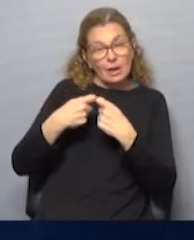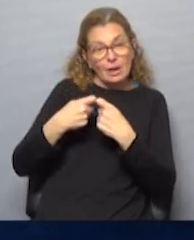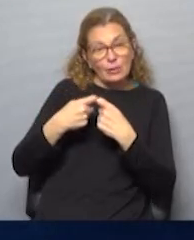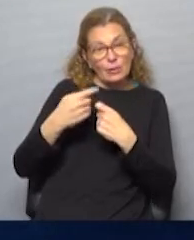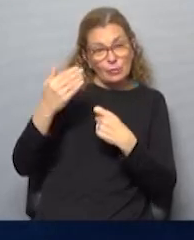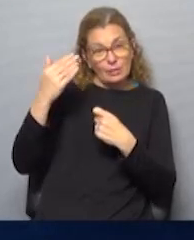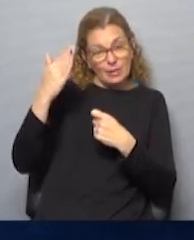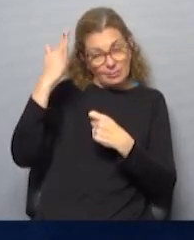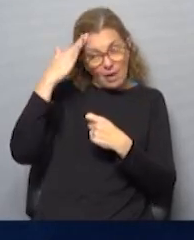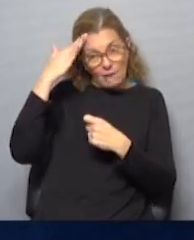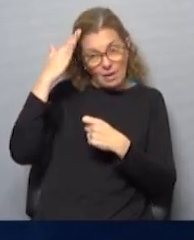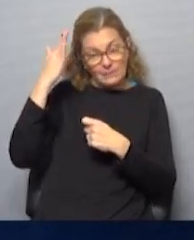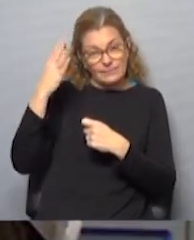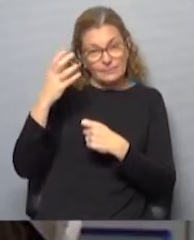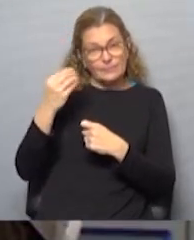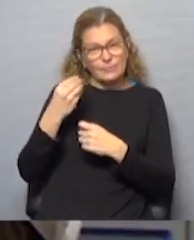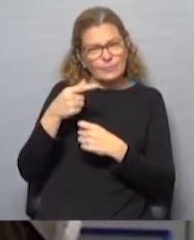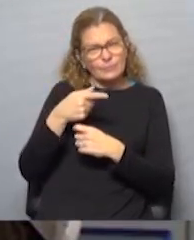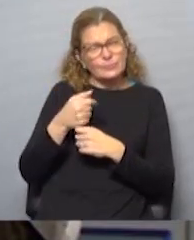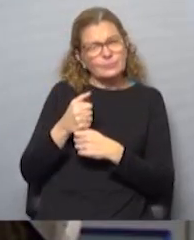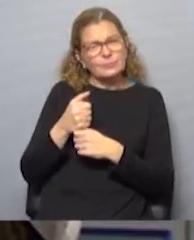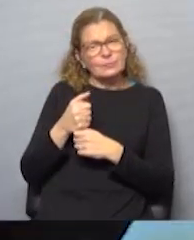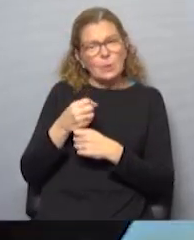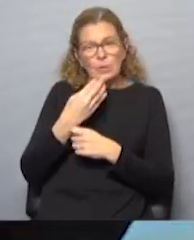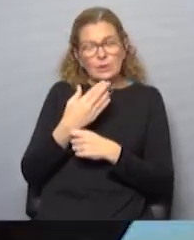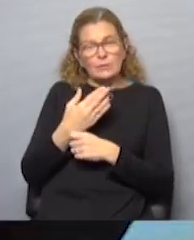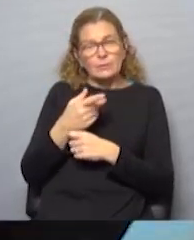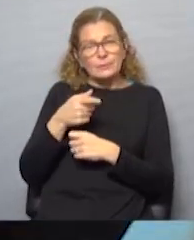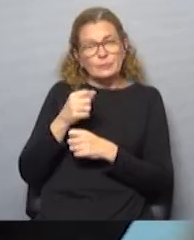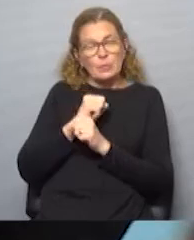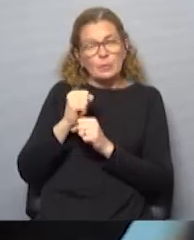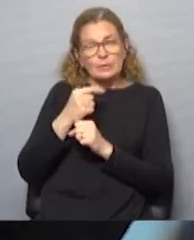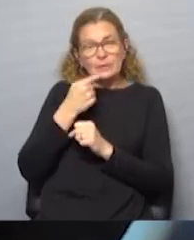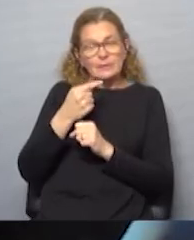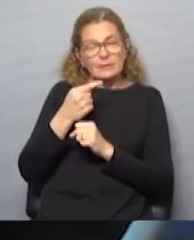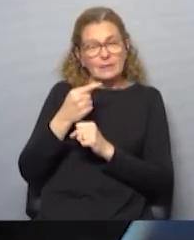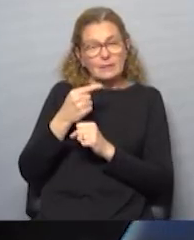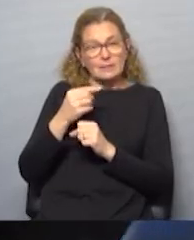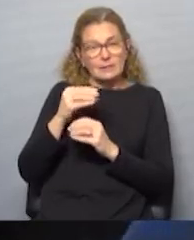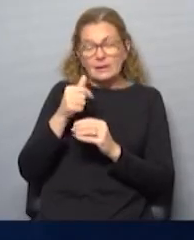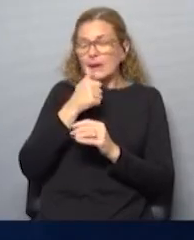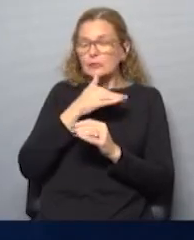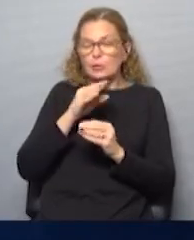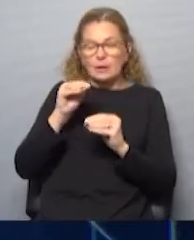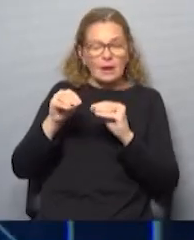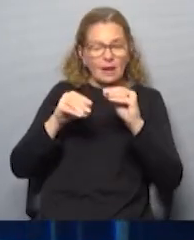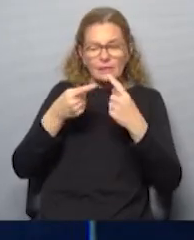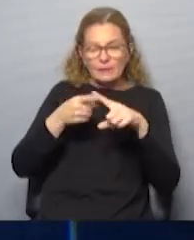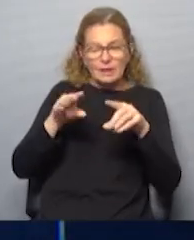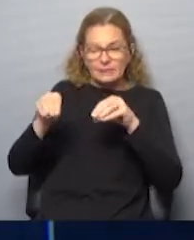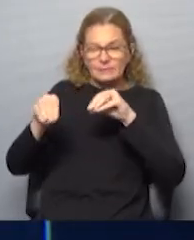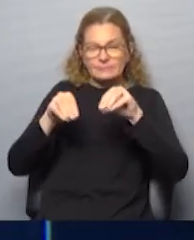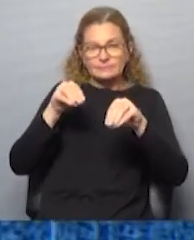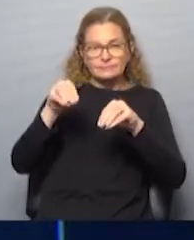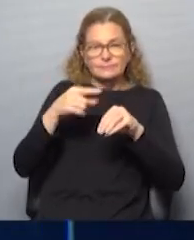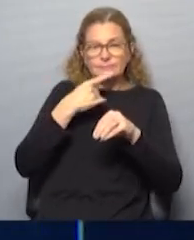conocimiento cómo es eso bueno uno puede trazar hitos en la historia qué que